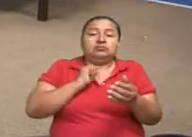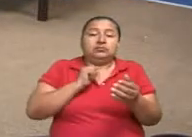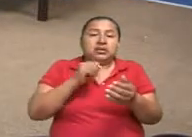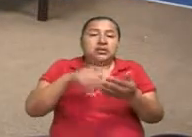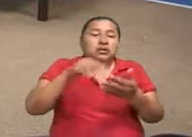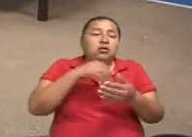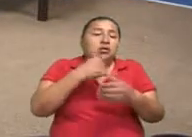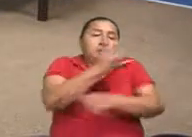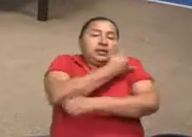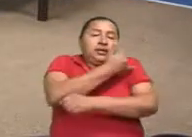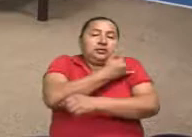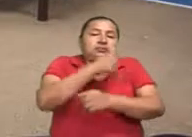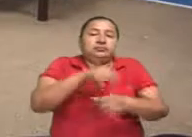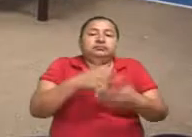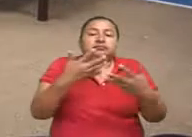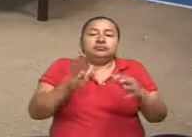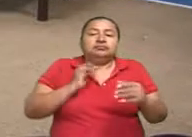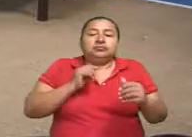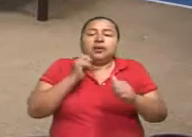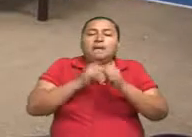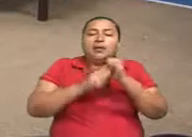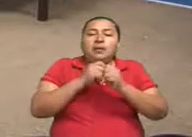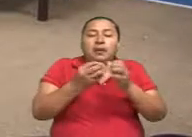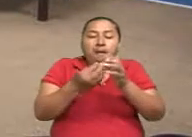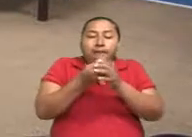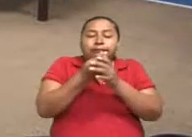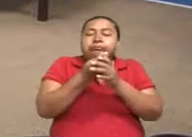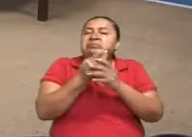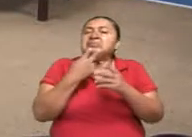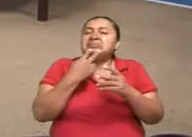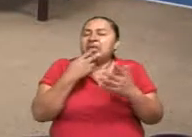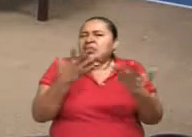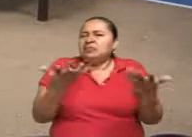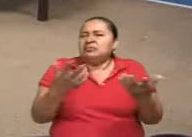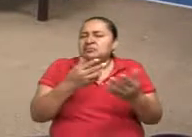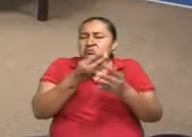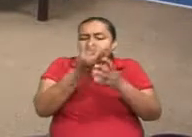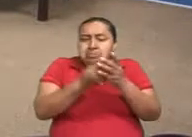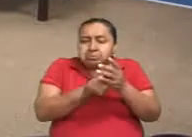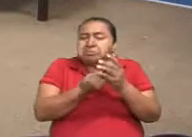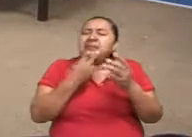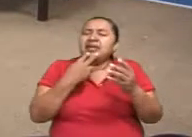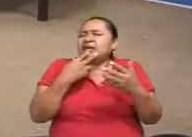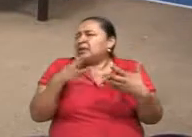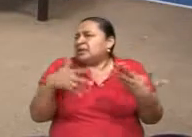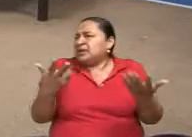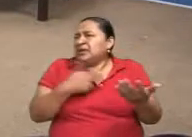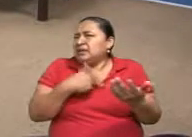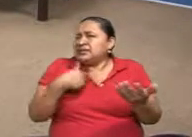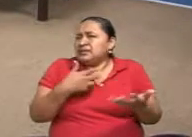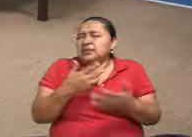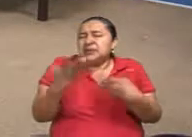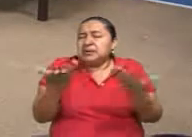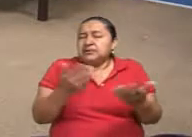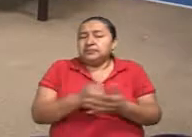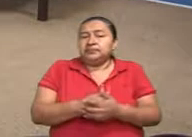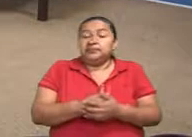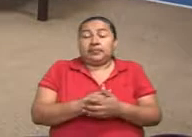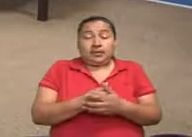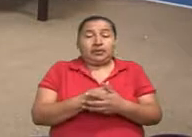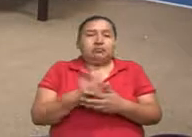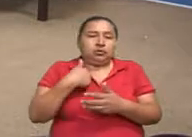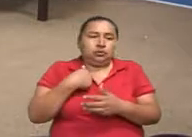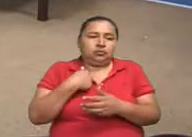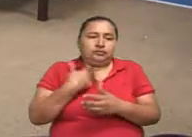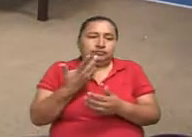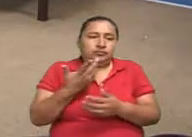salud, nace con este trastorno? ¿Qué procedimiento se hace? Mira, yo